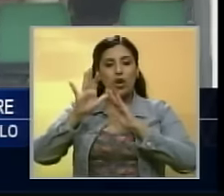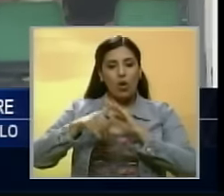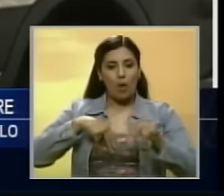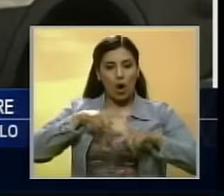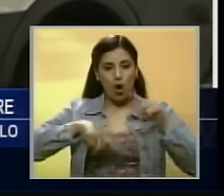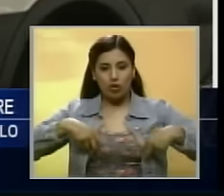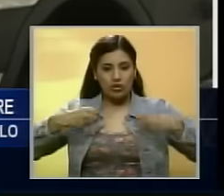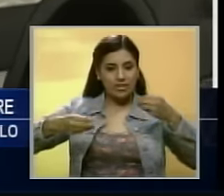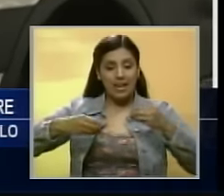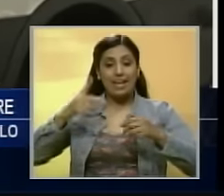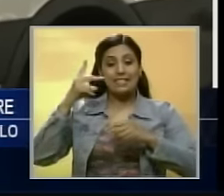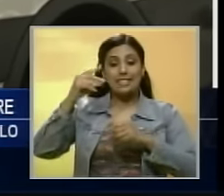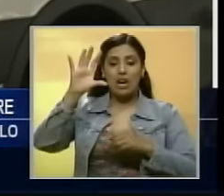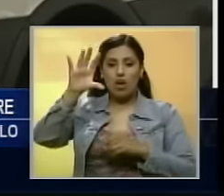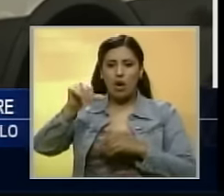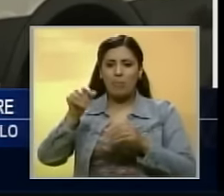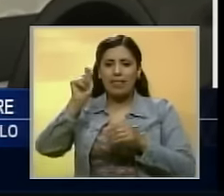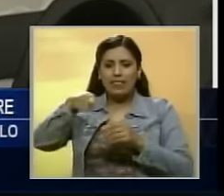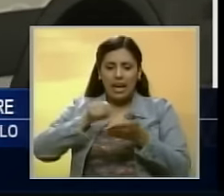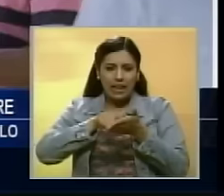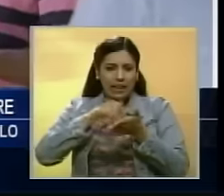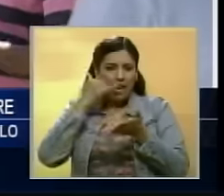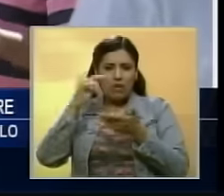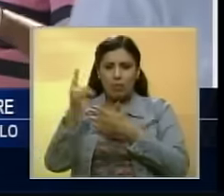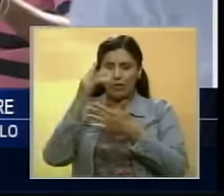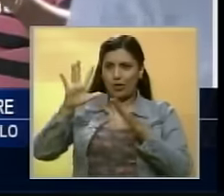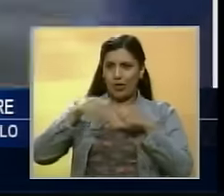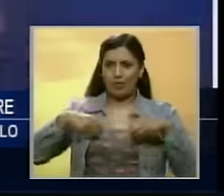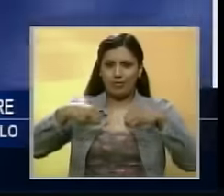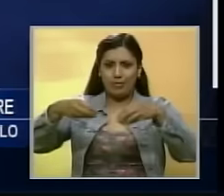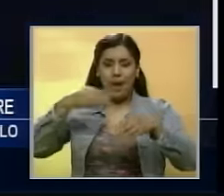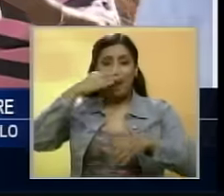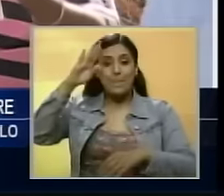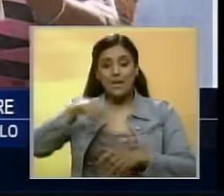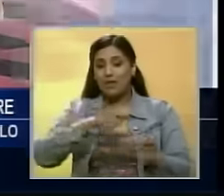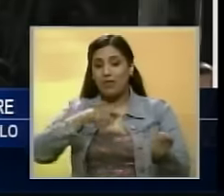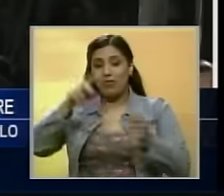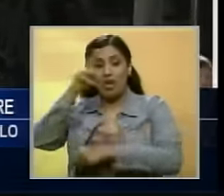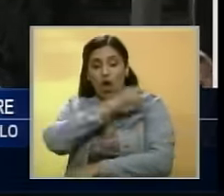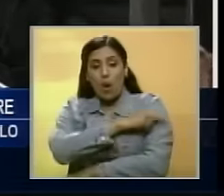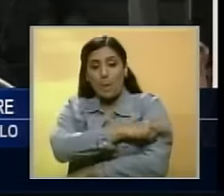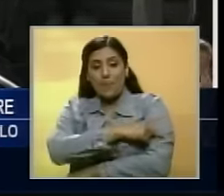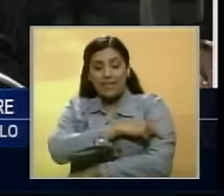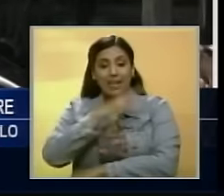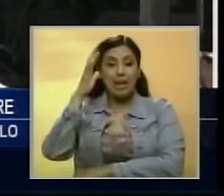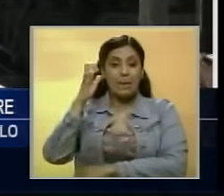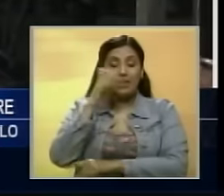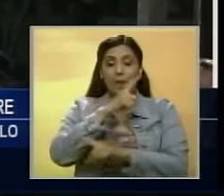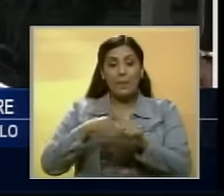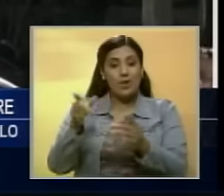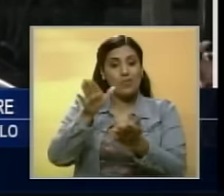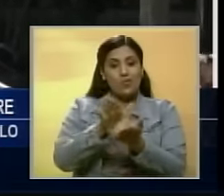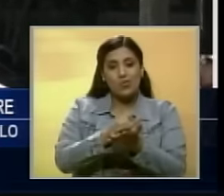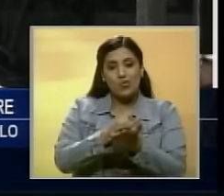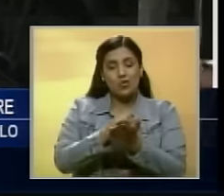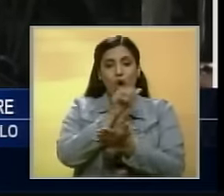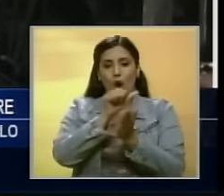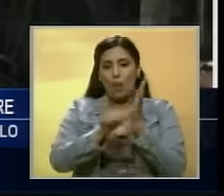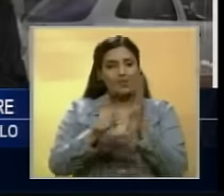pertenencias cuando salió a comprar una tarjeta telefónica al menor lo llevaron al hospital domingo luciani donde murió luego de ser